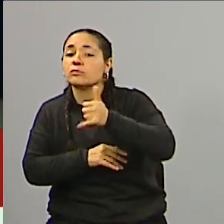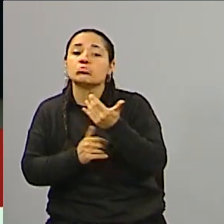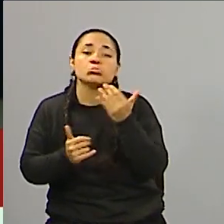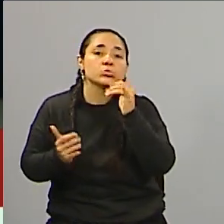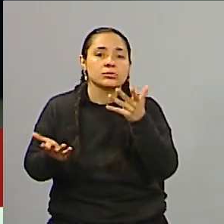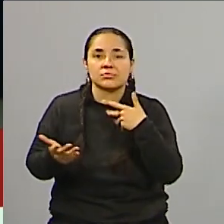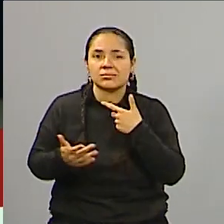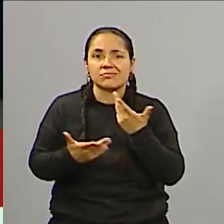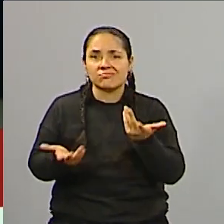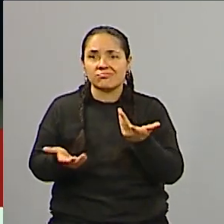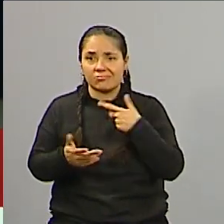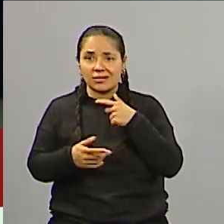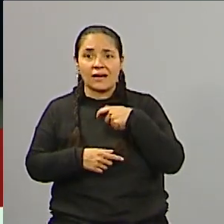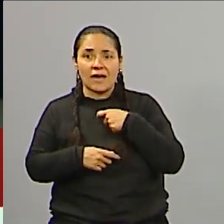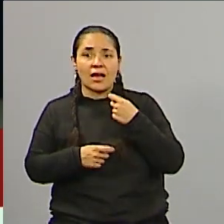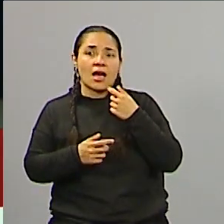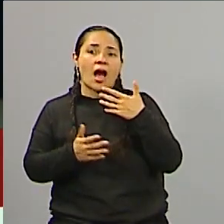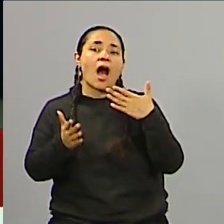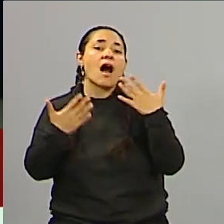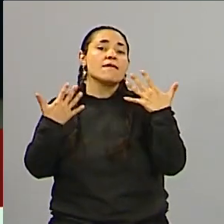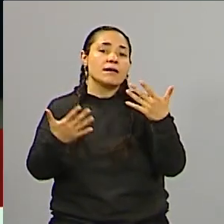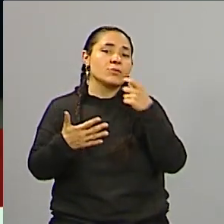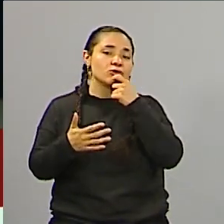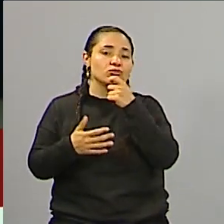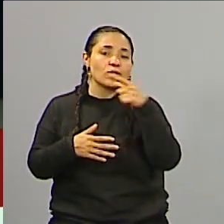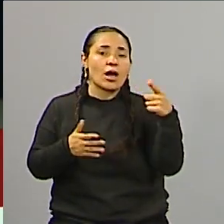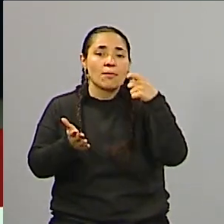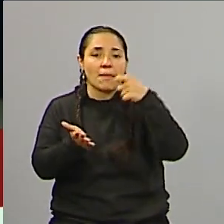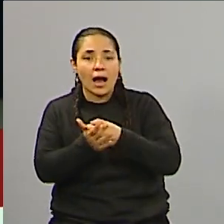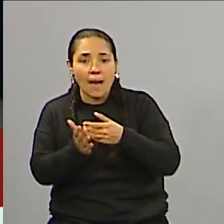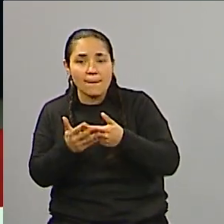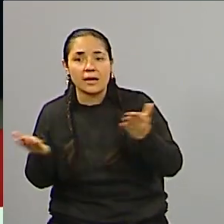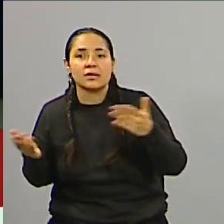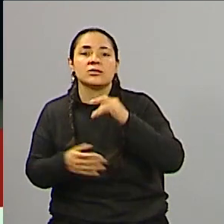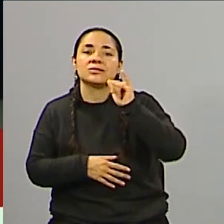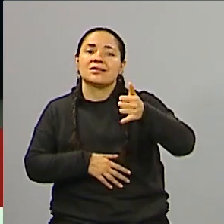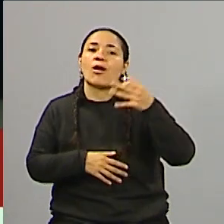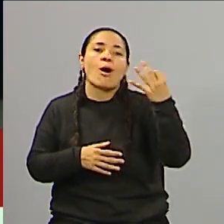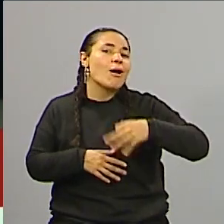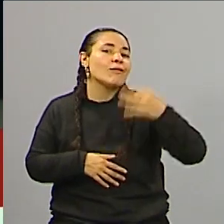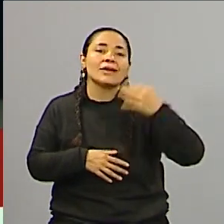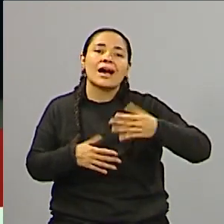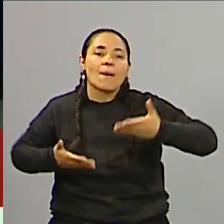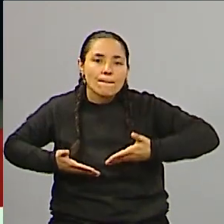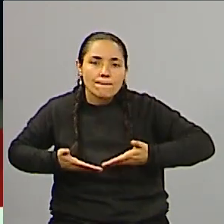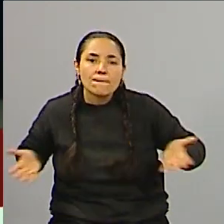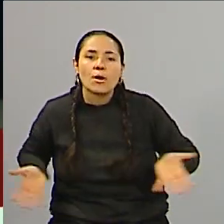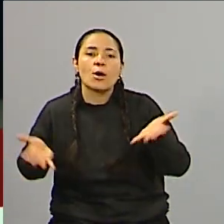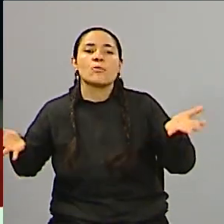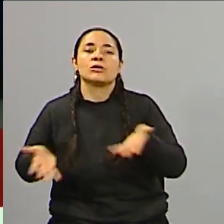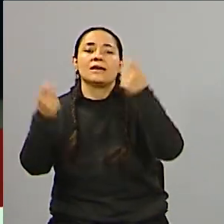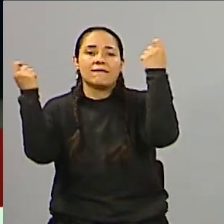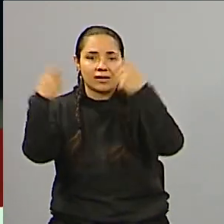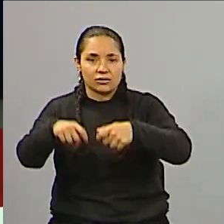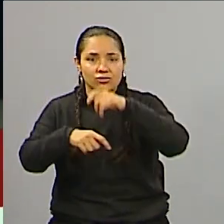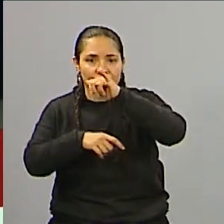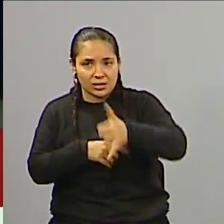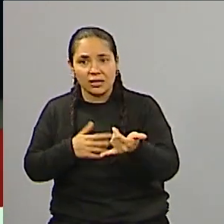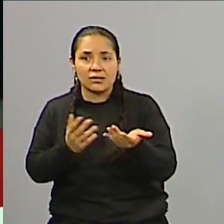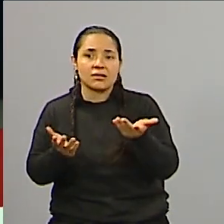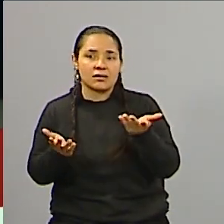comercios se han ido de la ciudad, ¿no? Totalmente. Y en eso evidentemente muchos harán el reclamo también. Claro, pero no